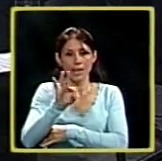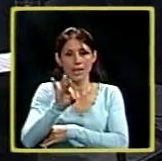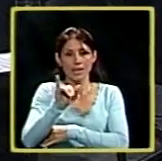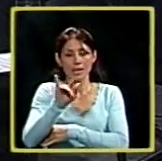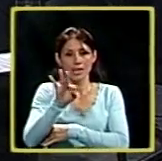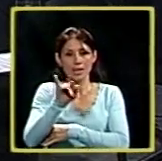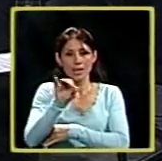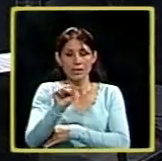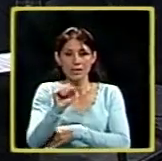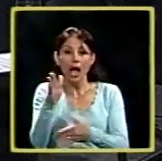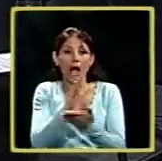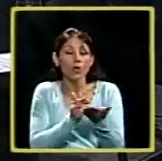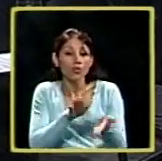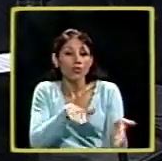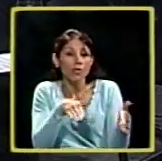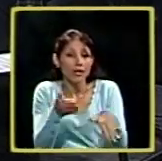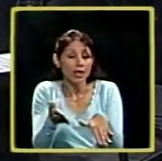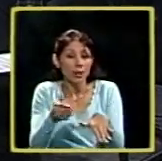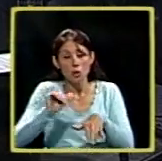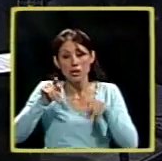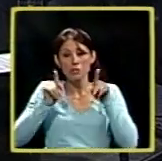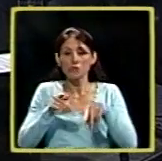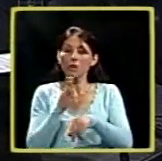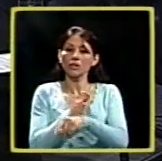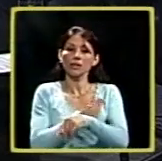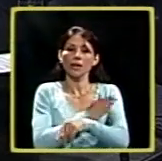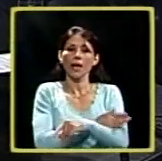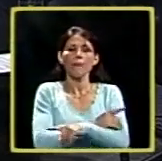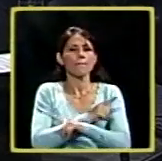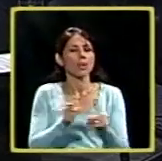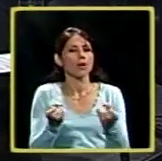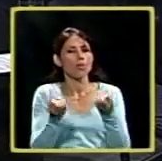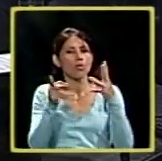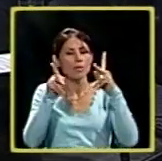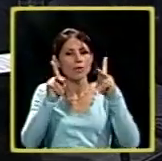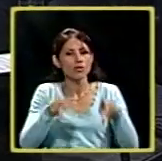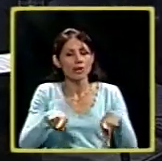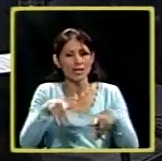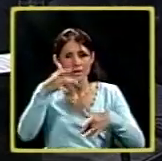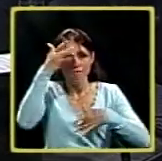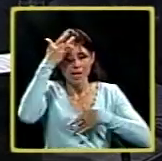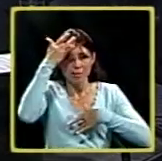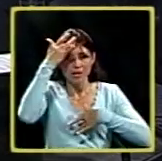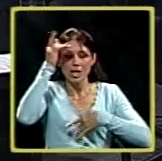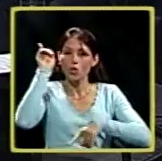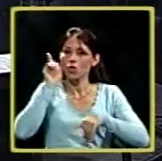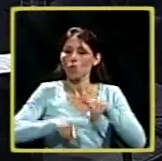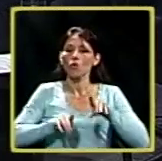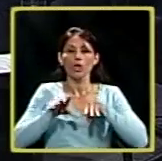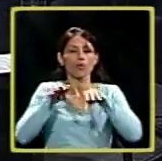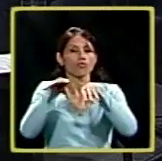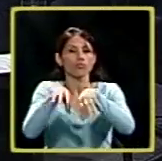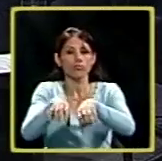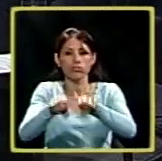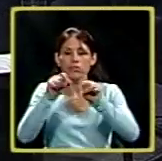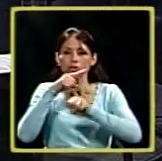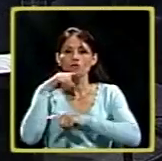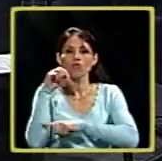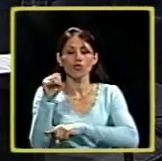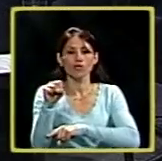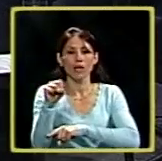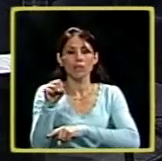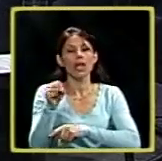recuperaron, pero fue tal el número de enfermos que hubo que cancelar la campaña de invasión a Rusia y